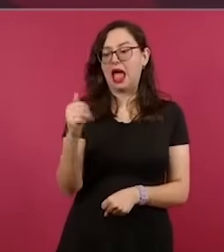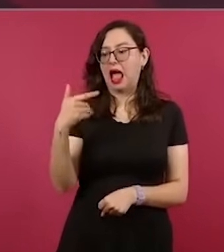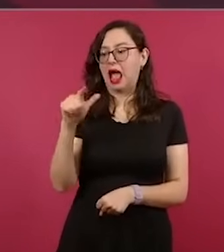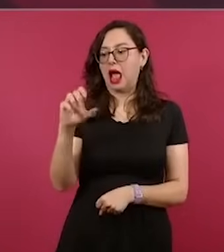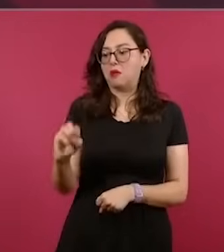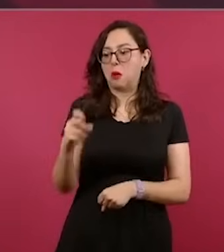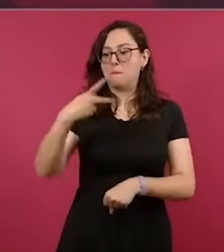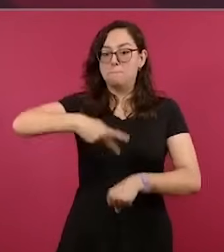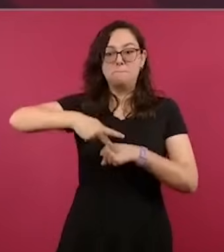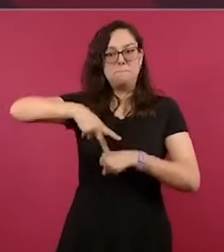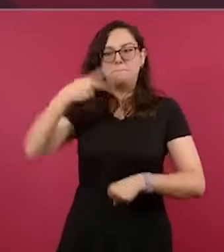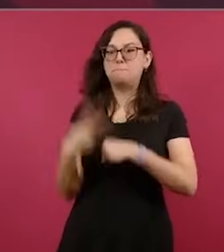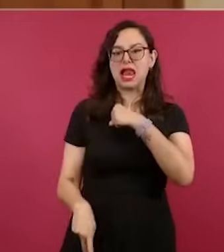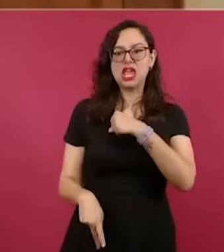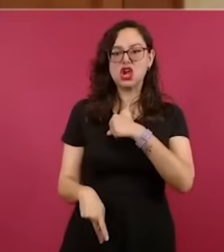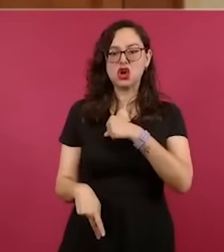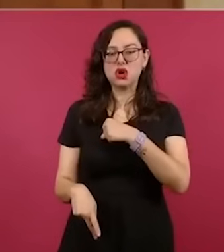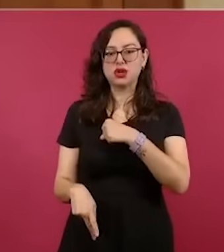por qué pegó esa frase?